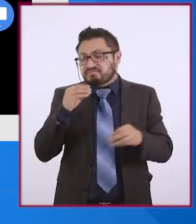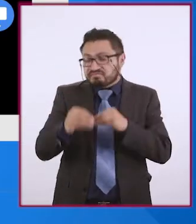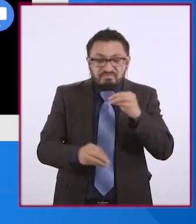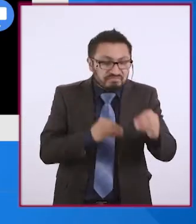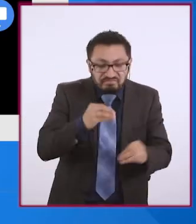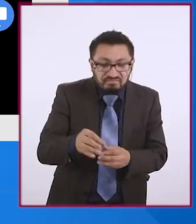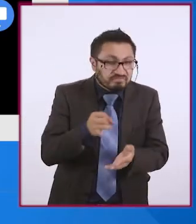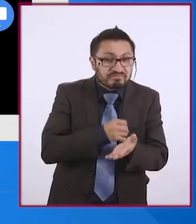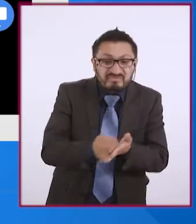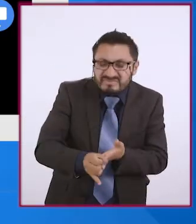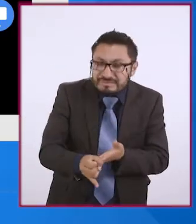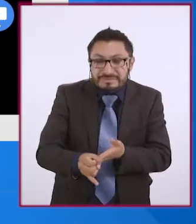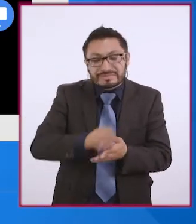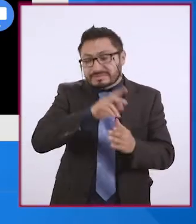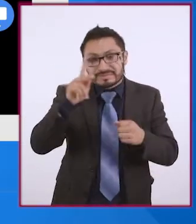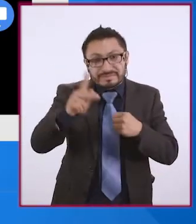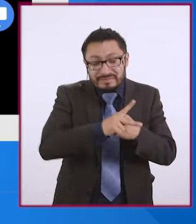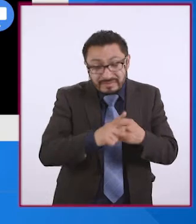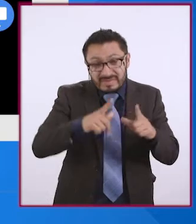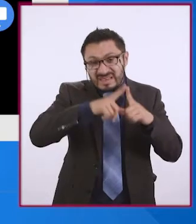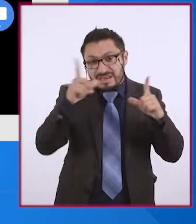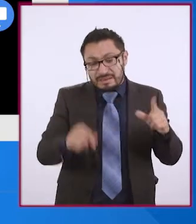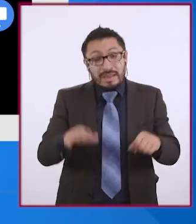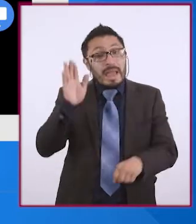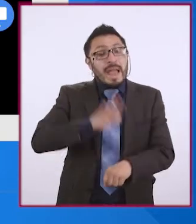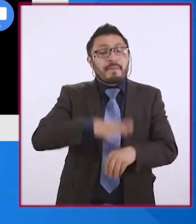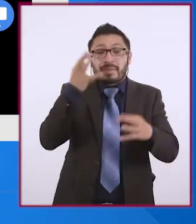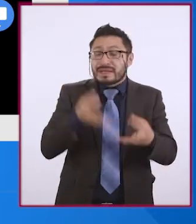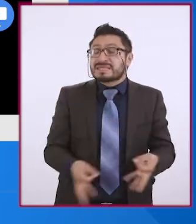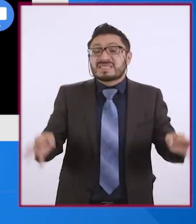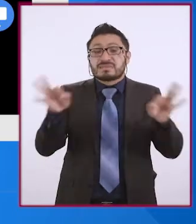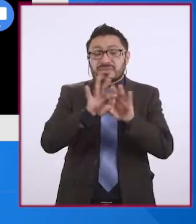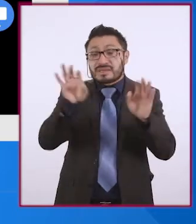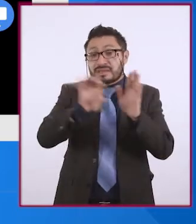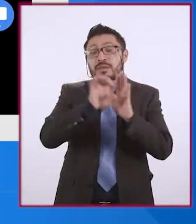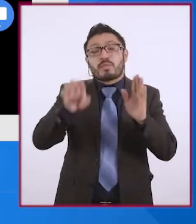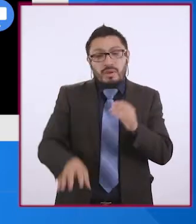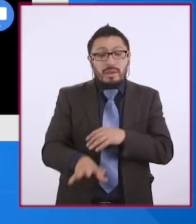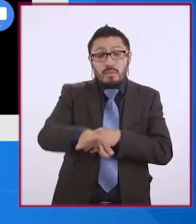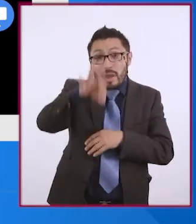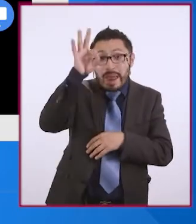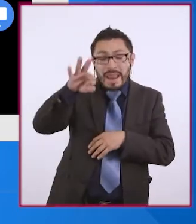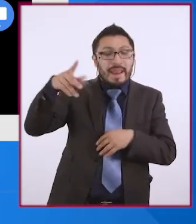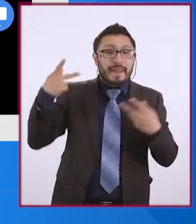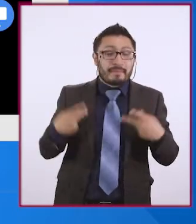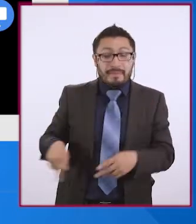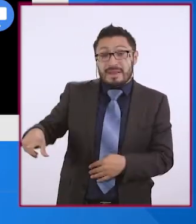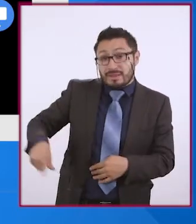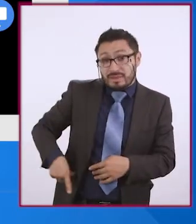más importante, sin duda, es el de escoger a nuestros gobernantes, a quienes nos